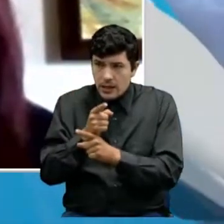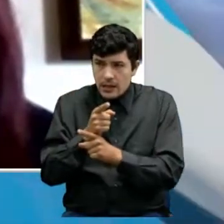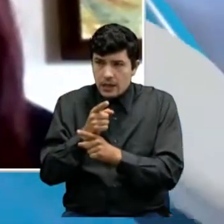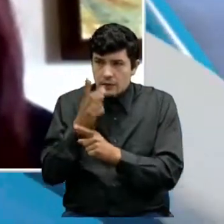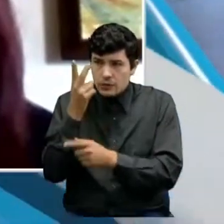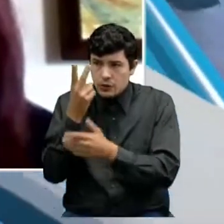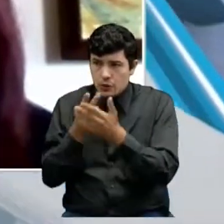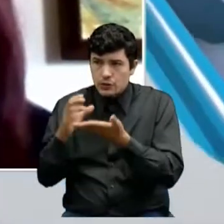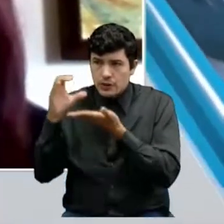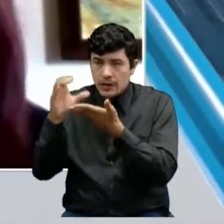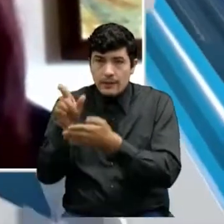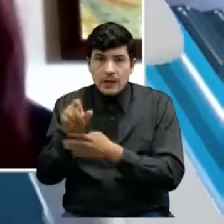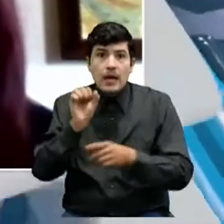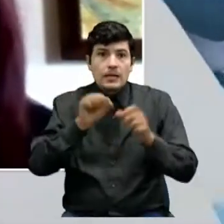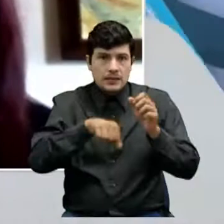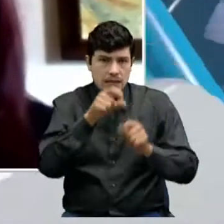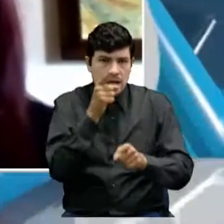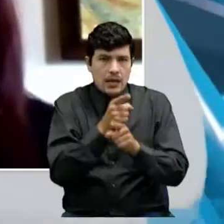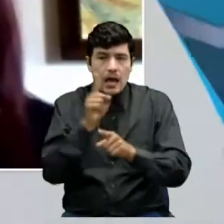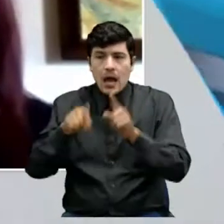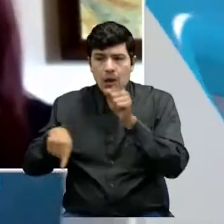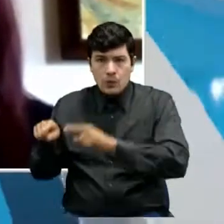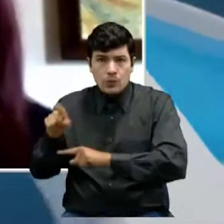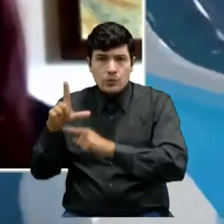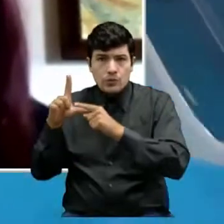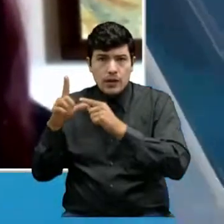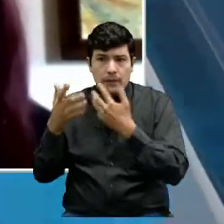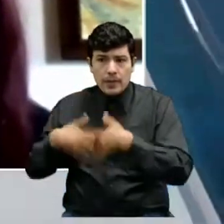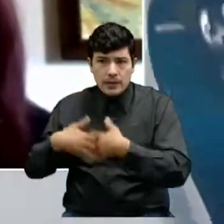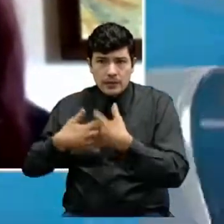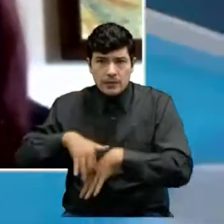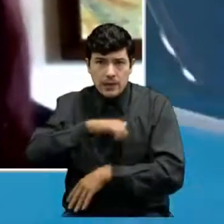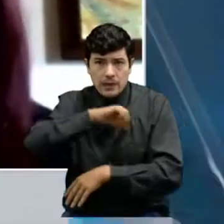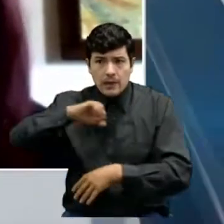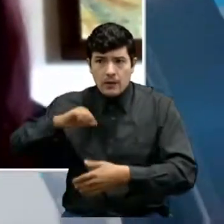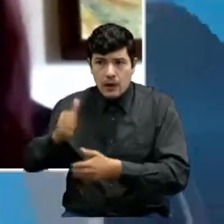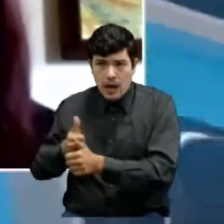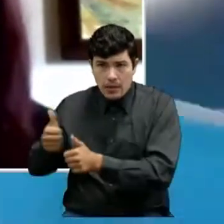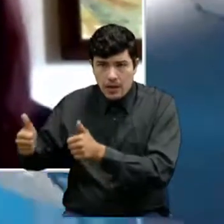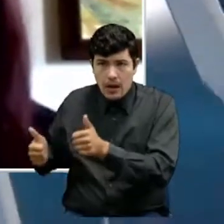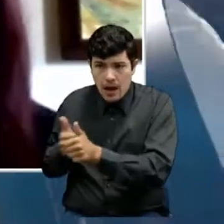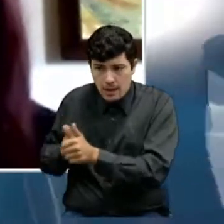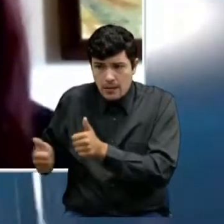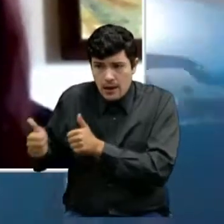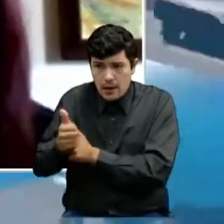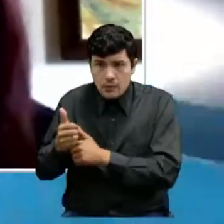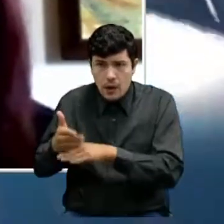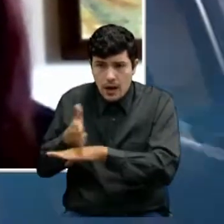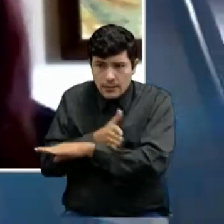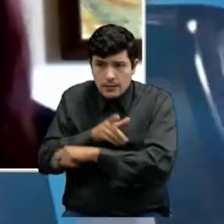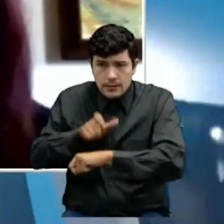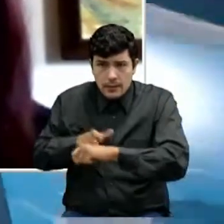algunas empresas privadas que adelantaron la prima, les han adelantado la prima a sus trabajadores, ¿no? Haciendo como uso